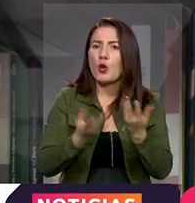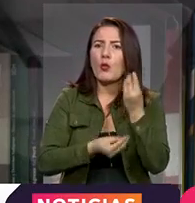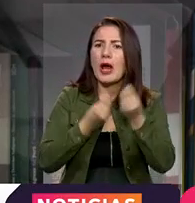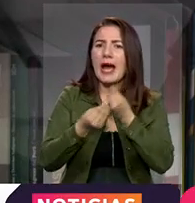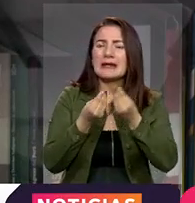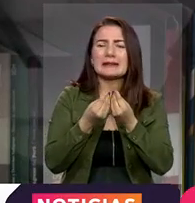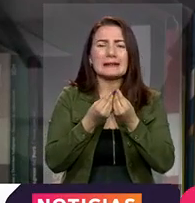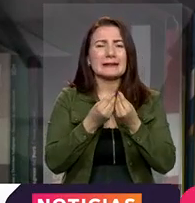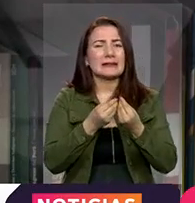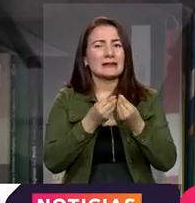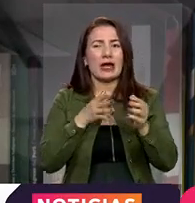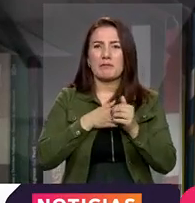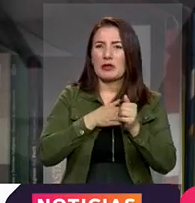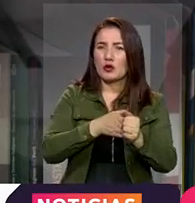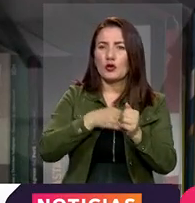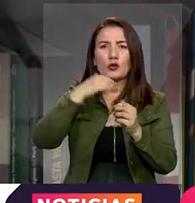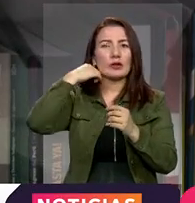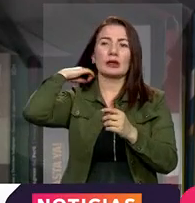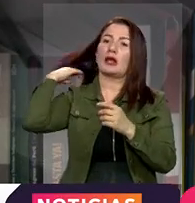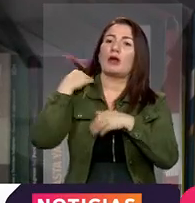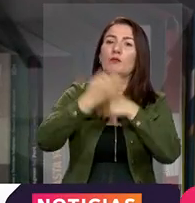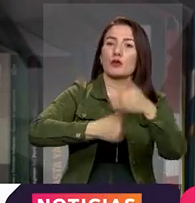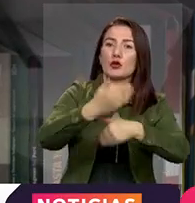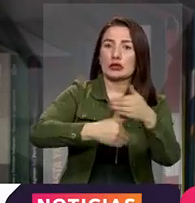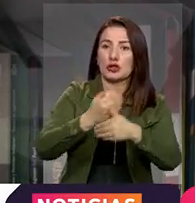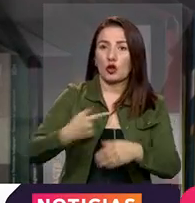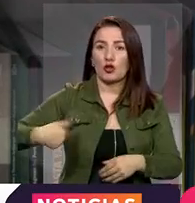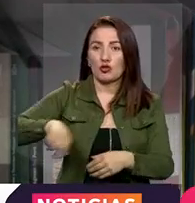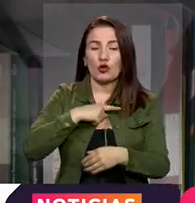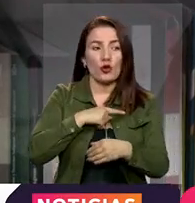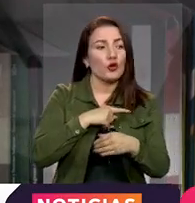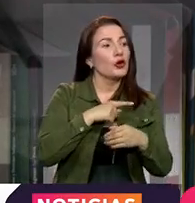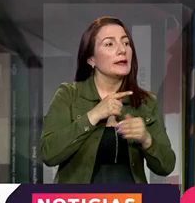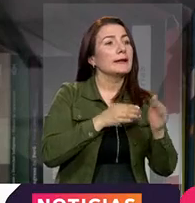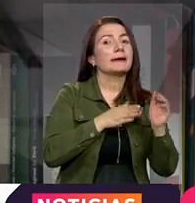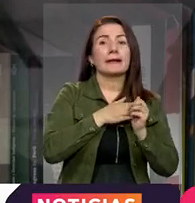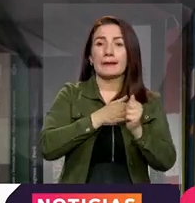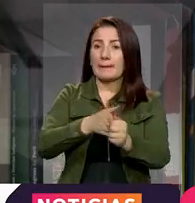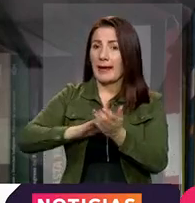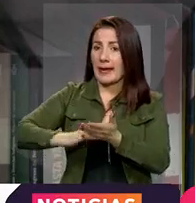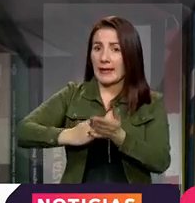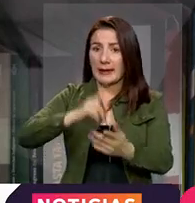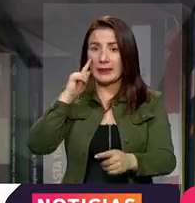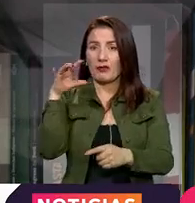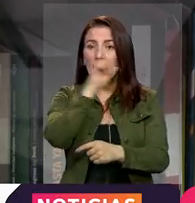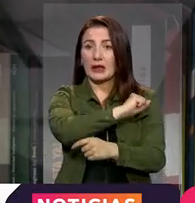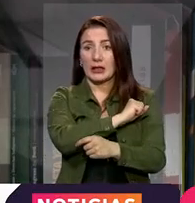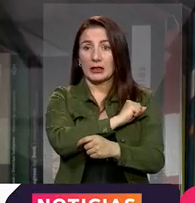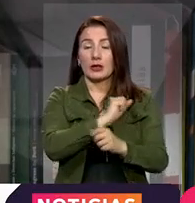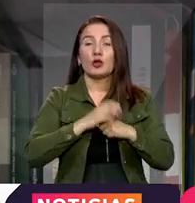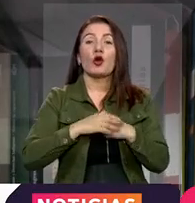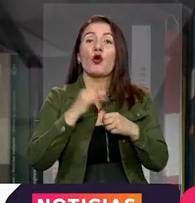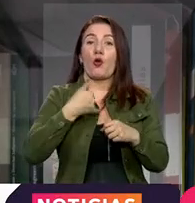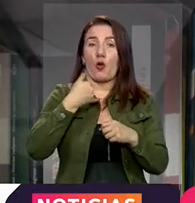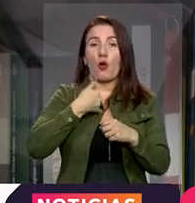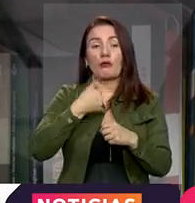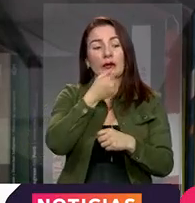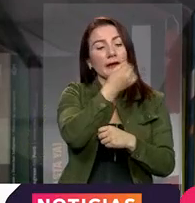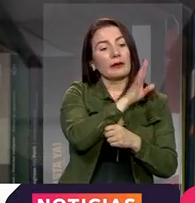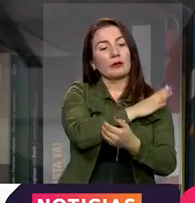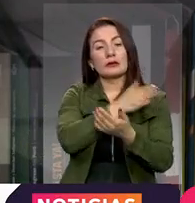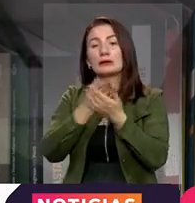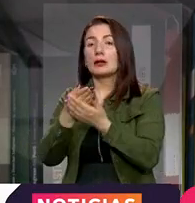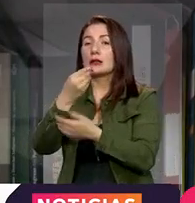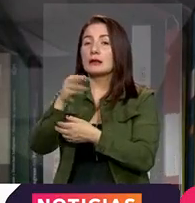es la metodología, el procedimiento que va a utilizar Registraduría para identificar si jóvenes entre los 14